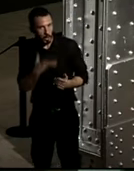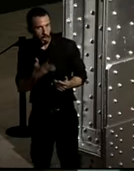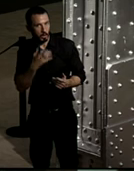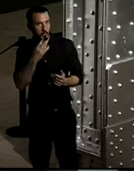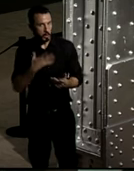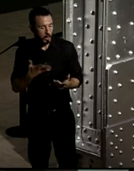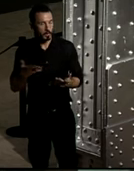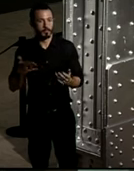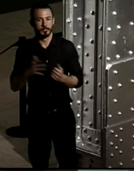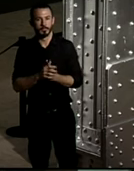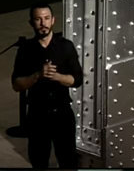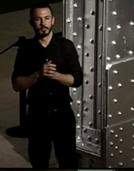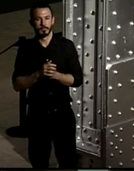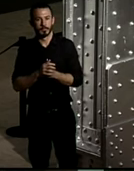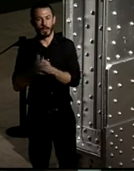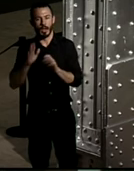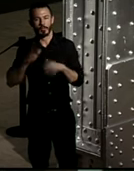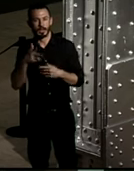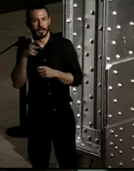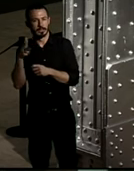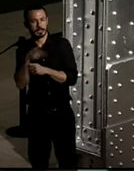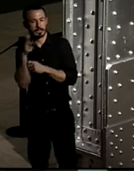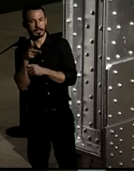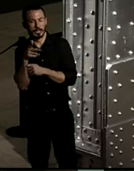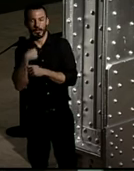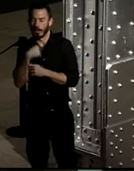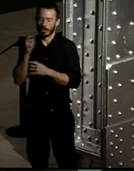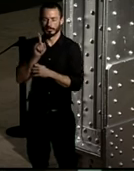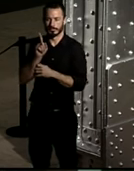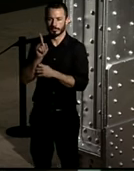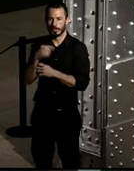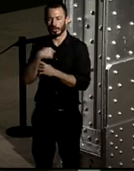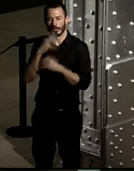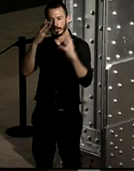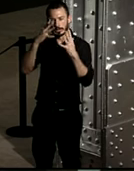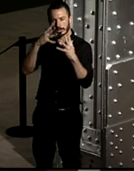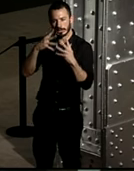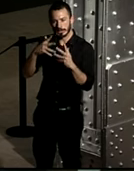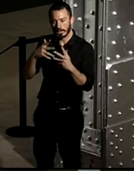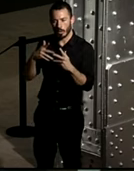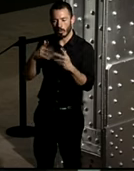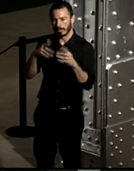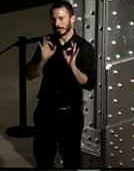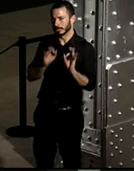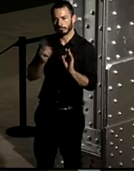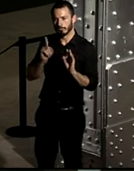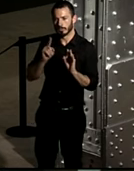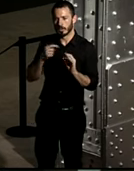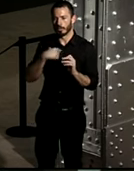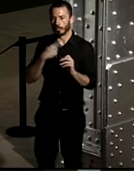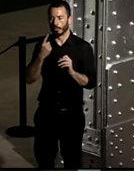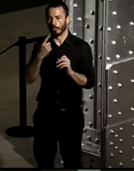primer montaje. Es que de material... ¿Cuánto material te llevas? Pero es que yo el cálculo, vamos, yo no tengo ese cálculo. Yo suelo rodar